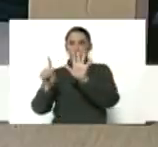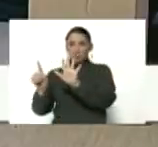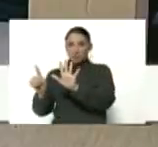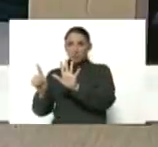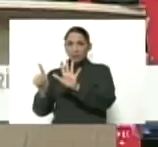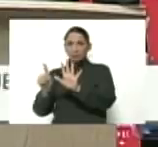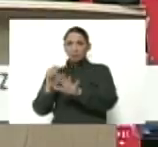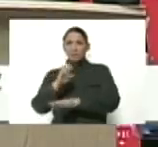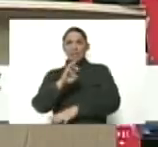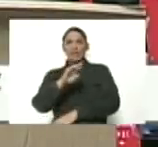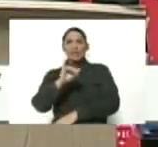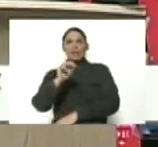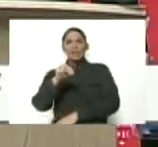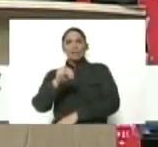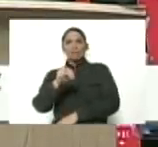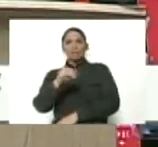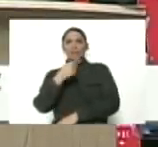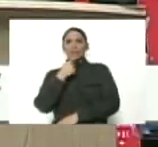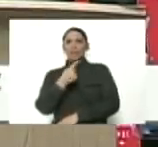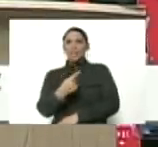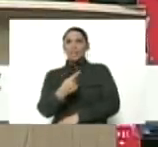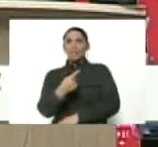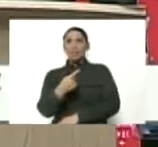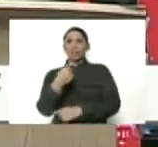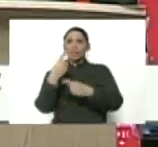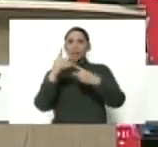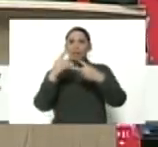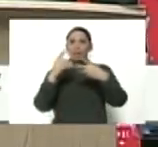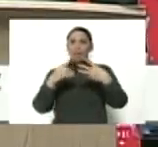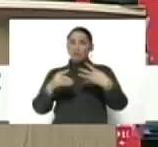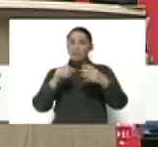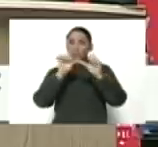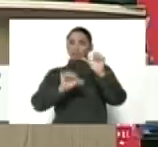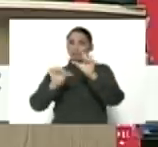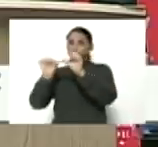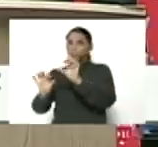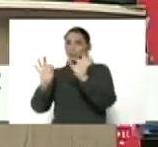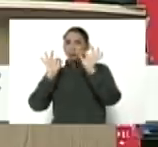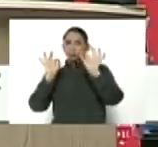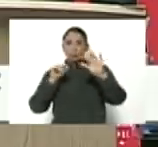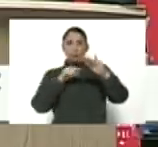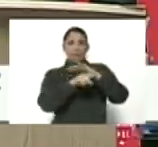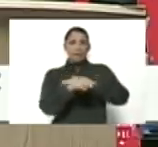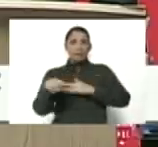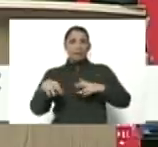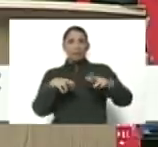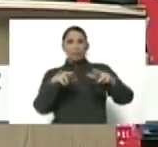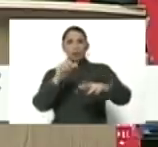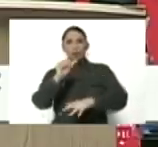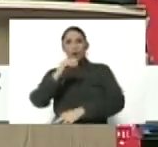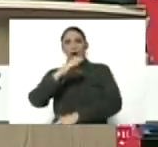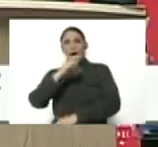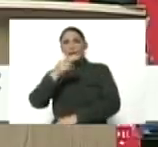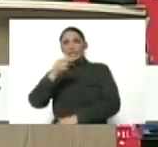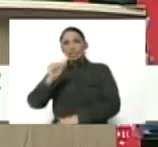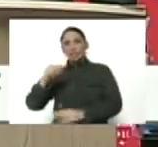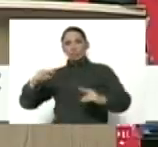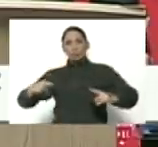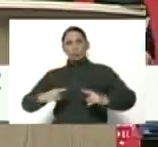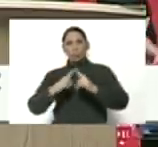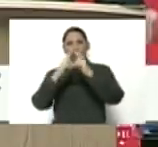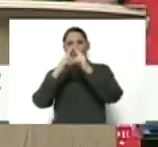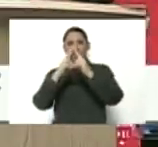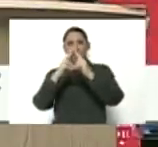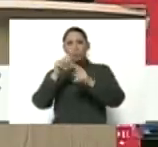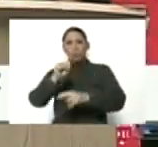1996, Erin Berry. Menciona, describe con lujo de detalle su llegada a Riohacha, su encuentro con